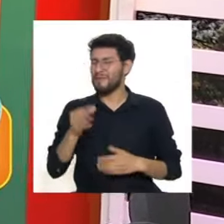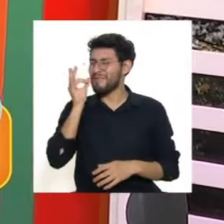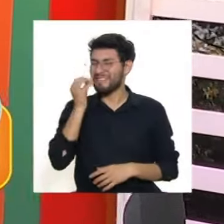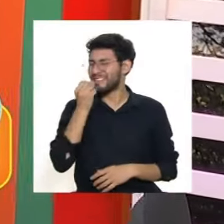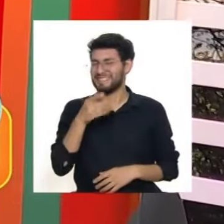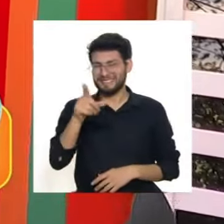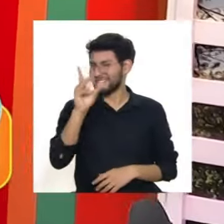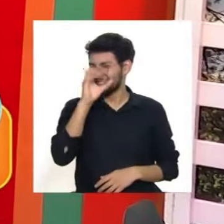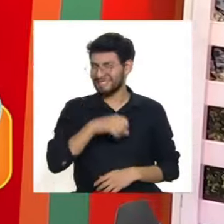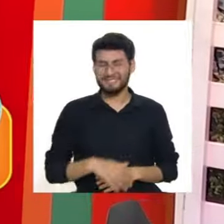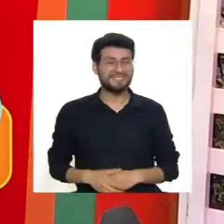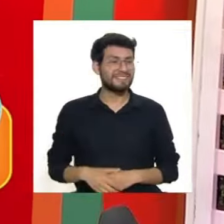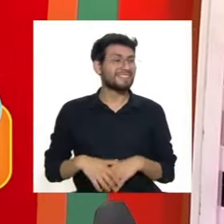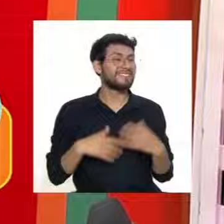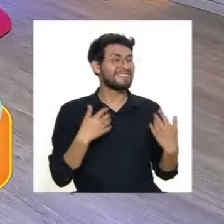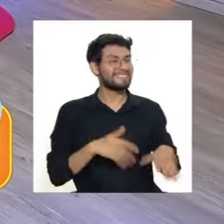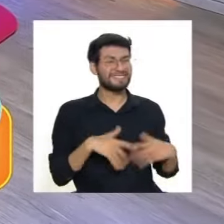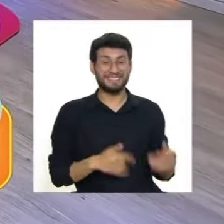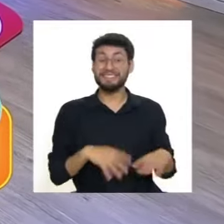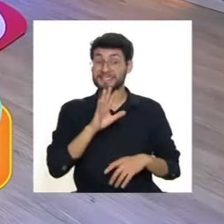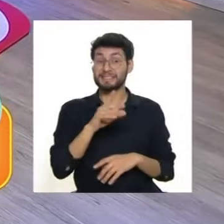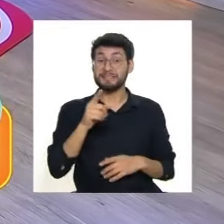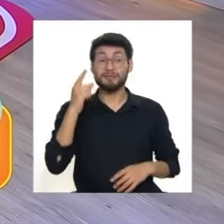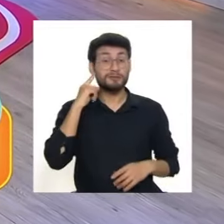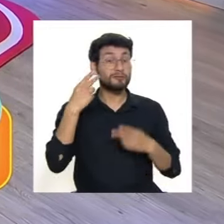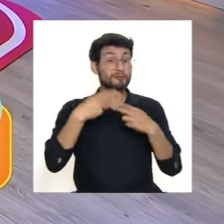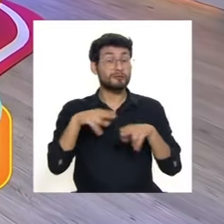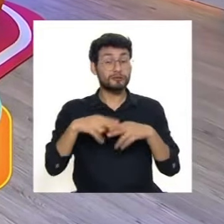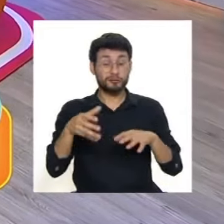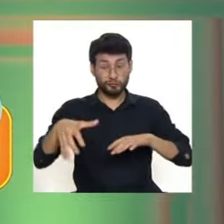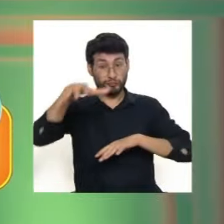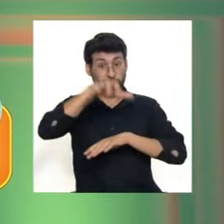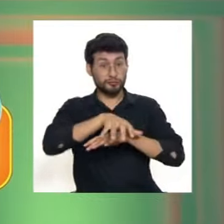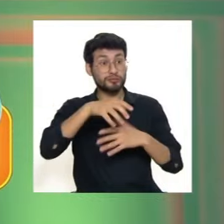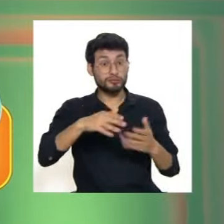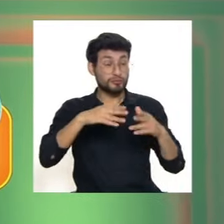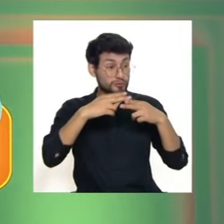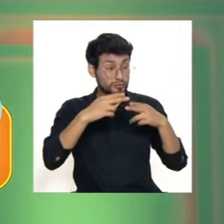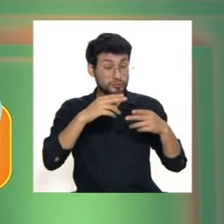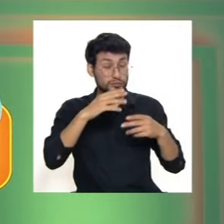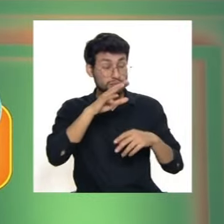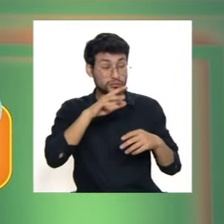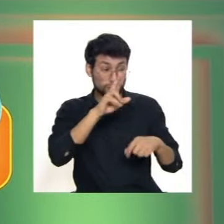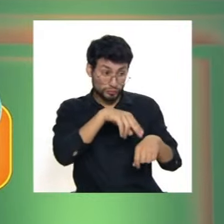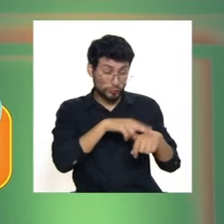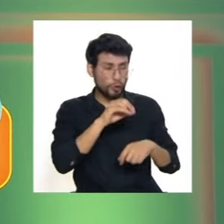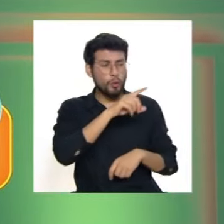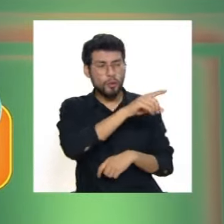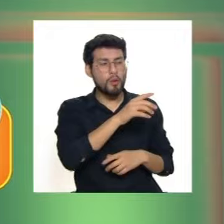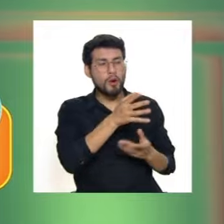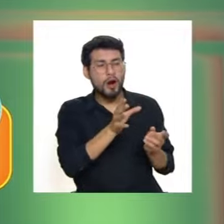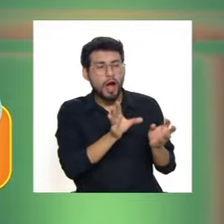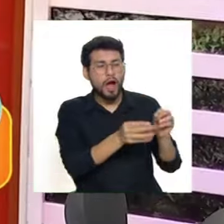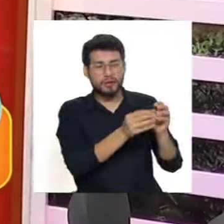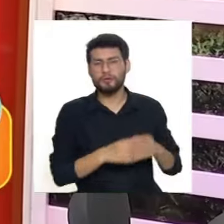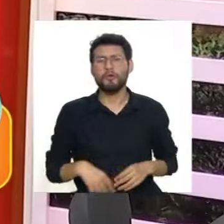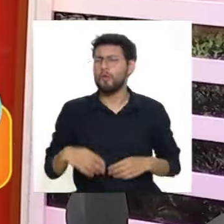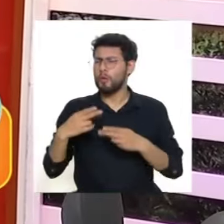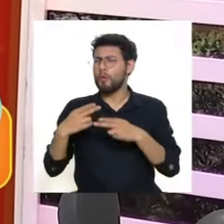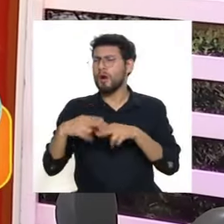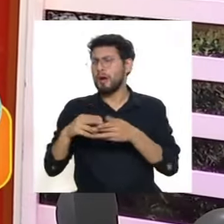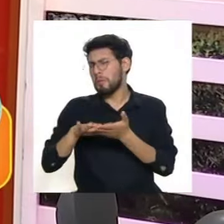delicioso eso, no te lo puedes perder. ¡Eso! Escúchame, ¿el huevito montado es parte del plato o es tu agregado? No, su huevo